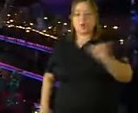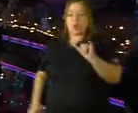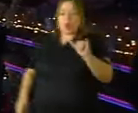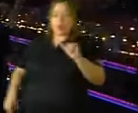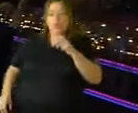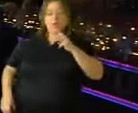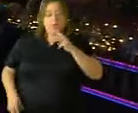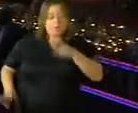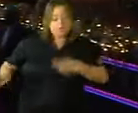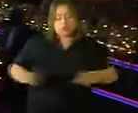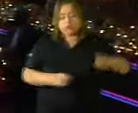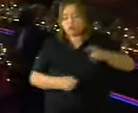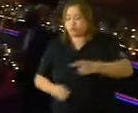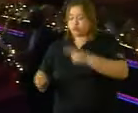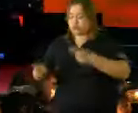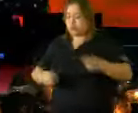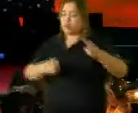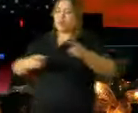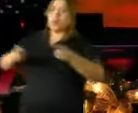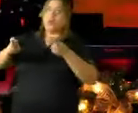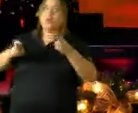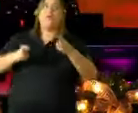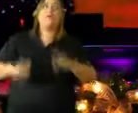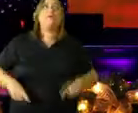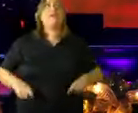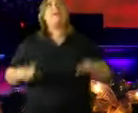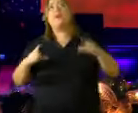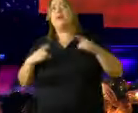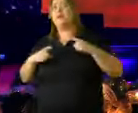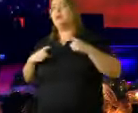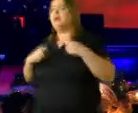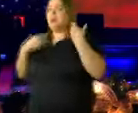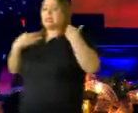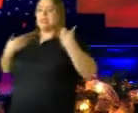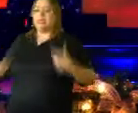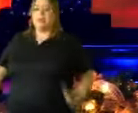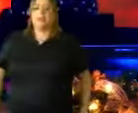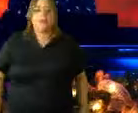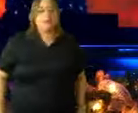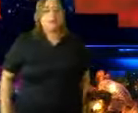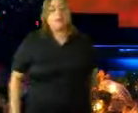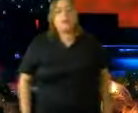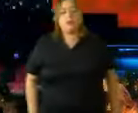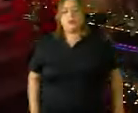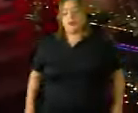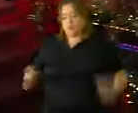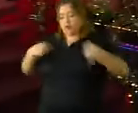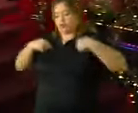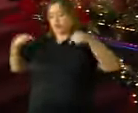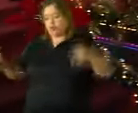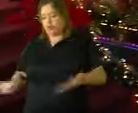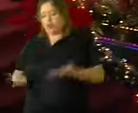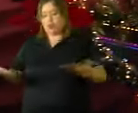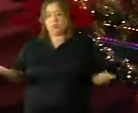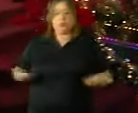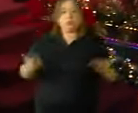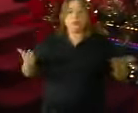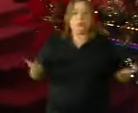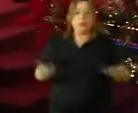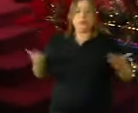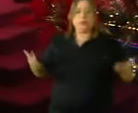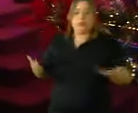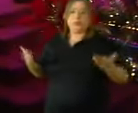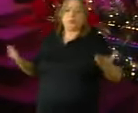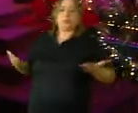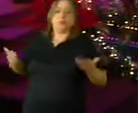ríos de agua viva. Ríos de agua viva en mi ser. Yo estoy aquí, yo estoy aquí.